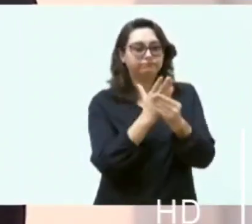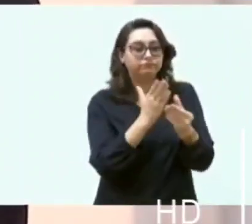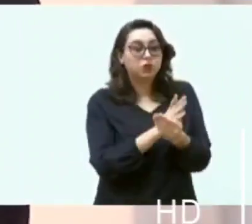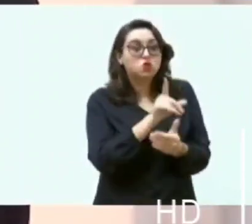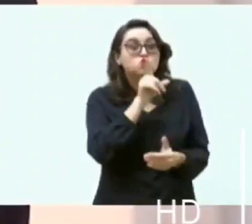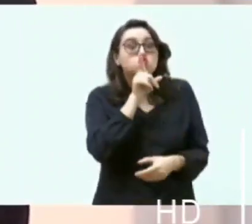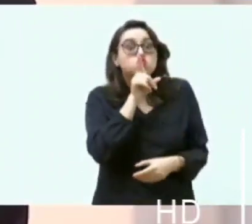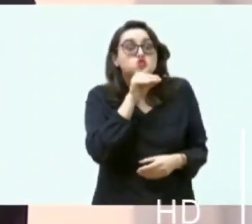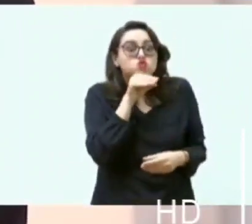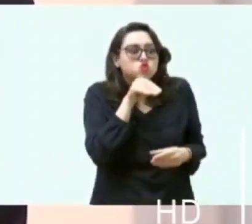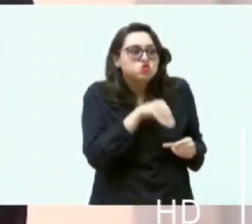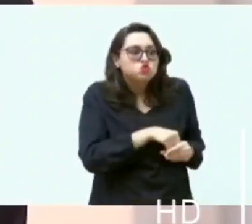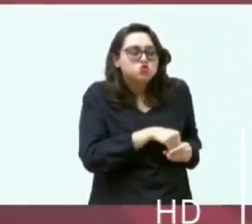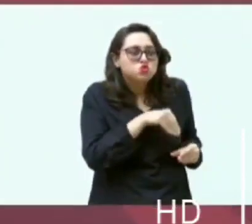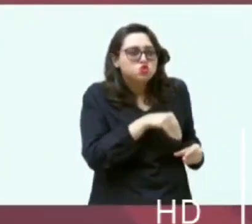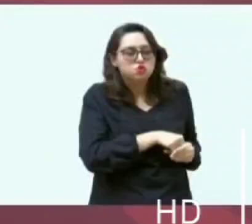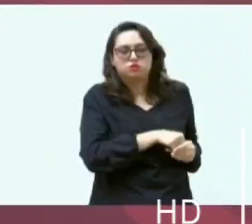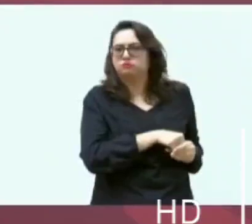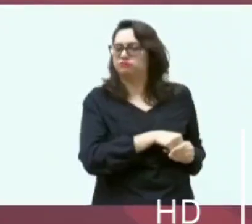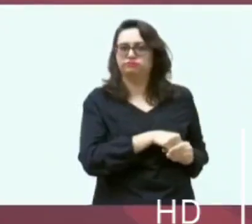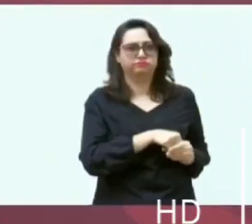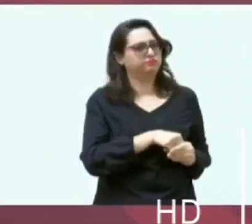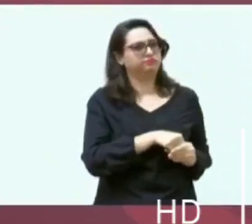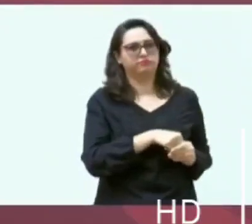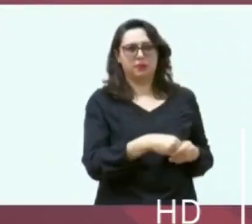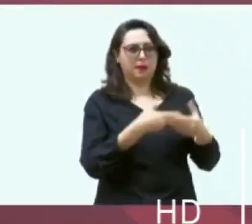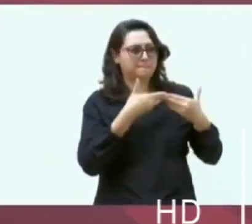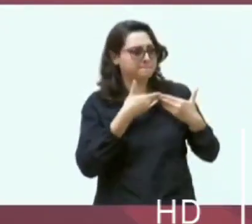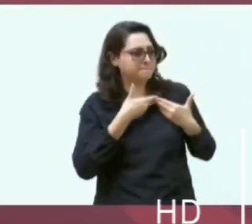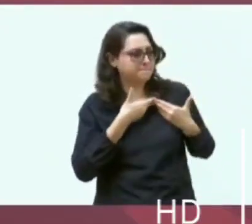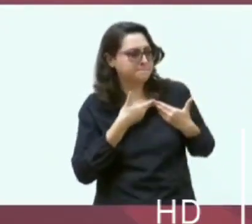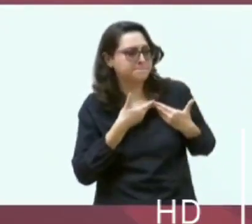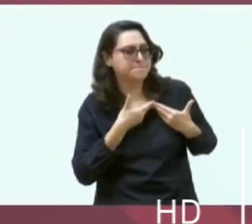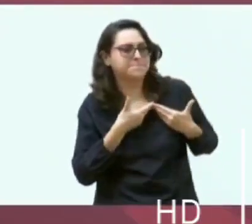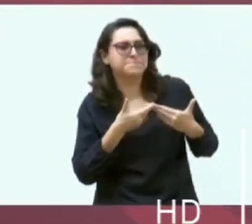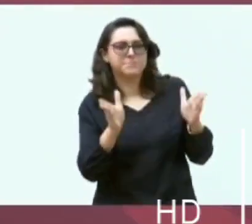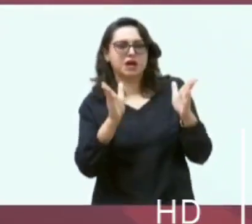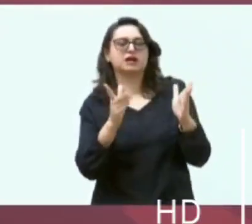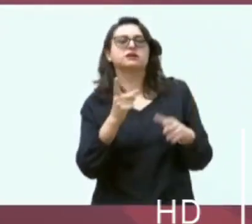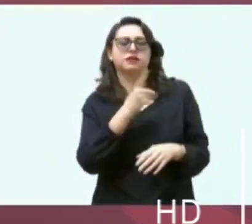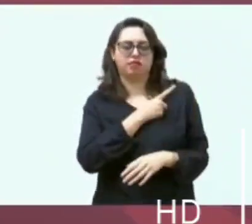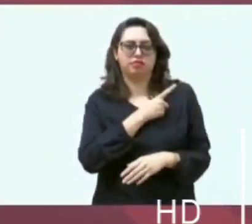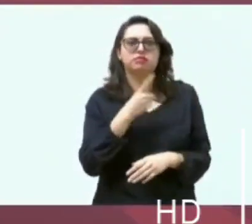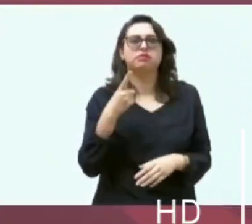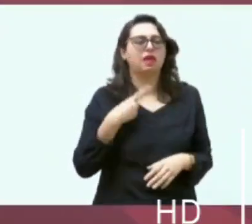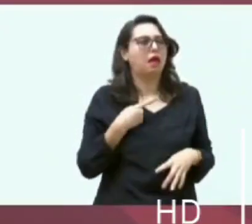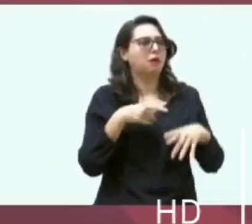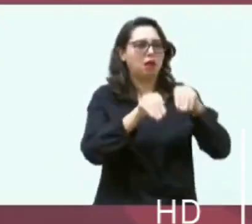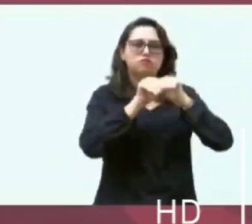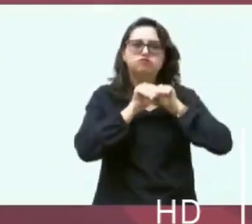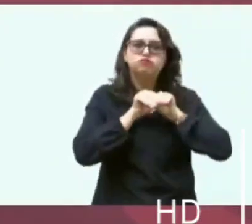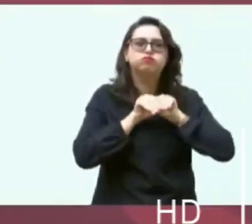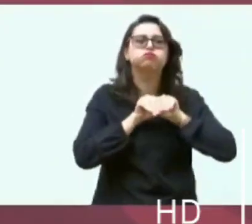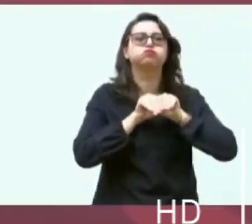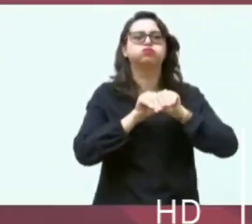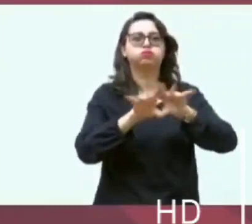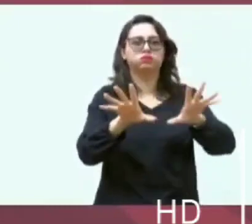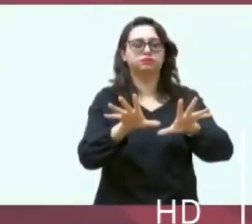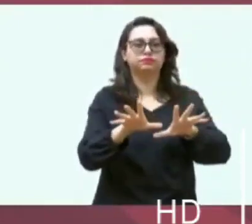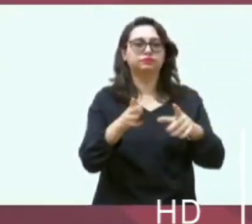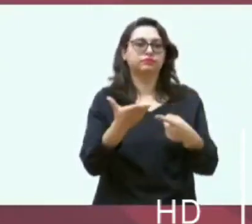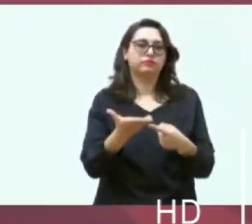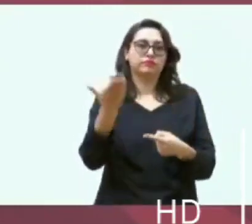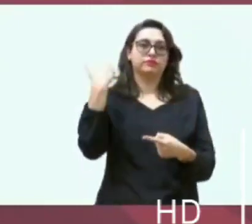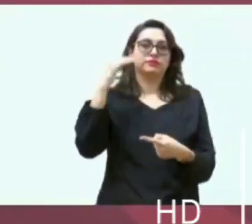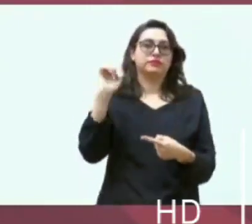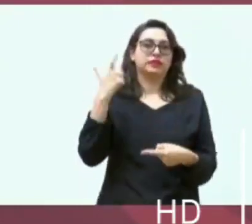secretos de la antigua Dirección Federal de Seguridad y del Centro de